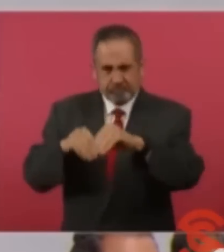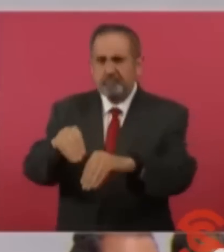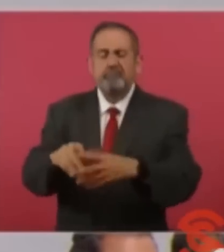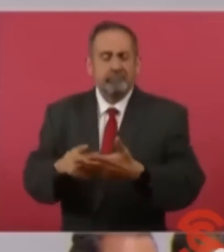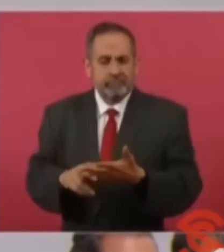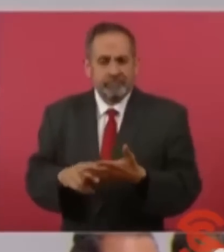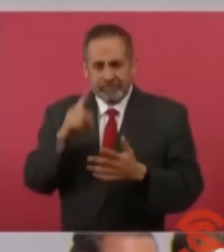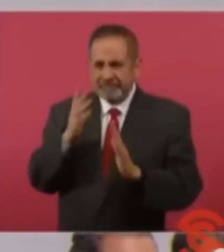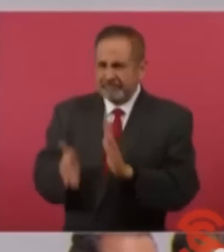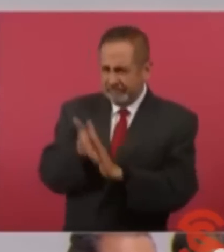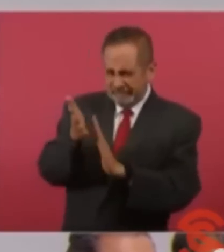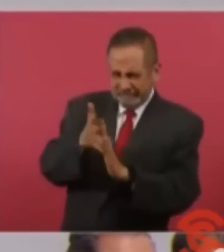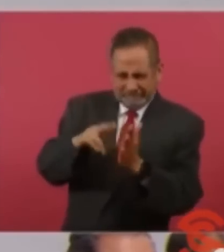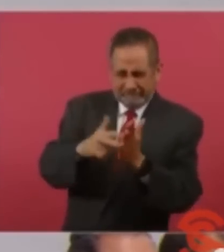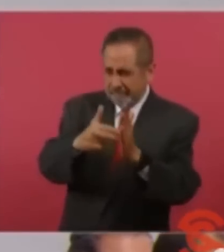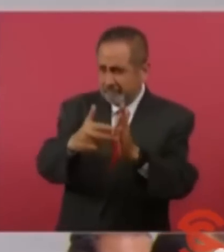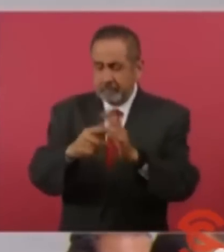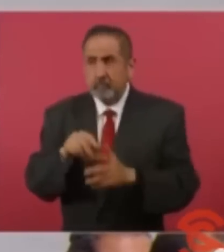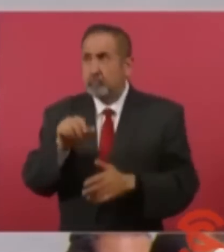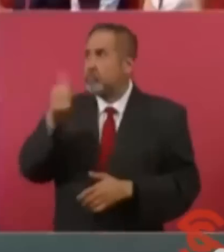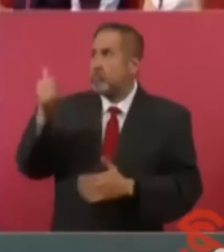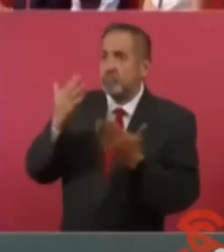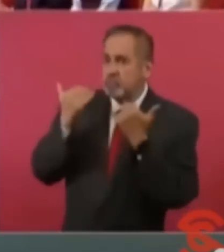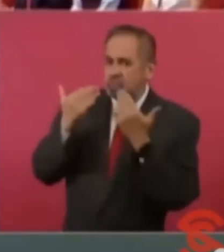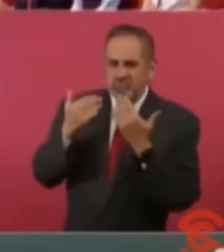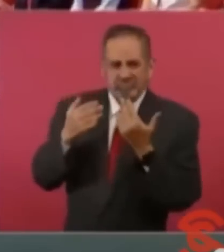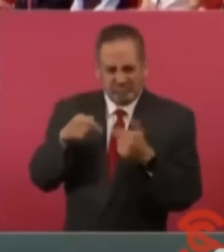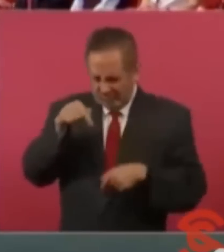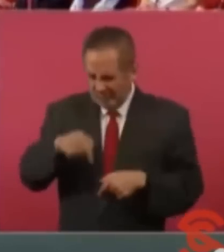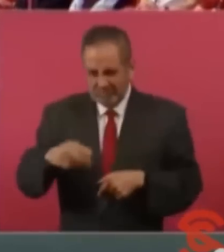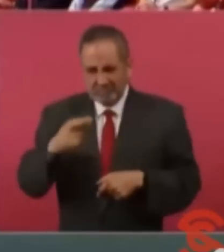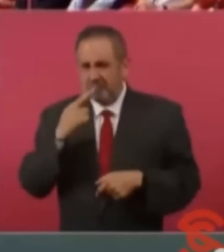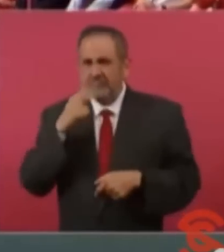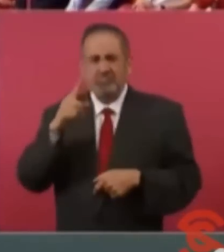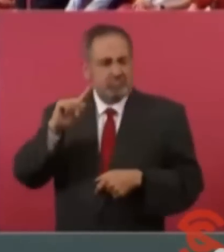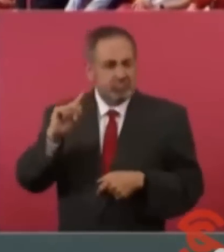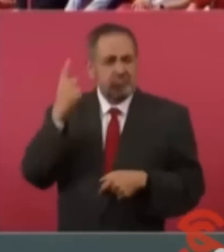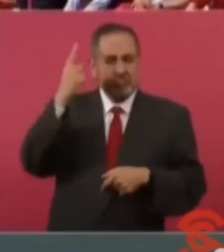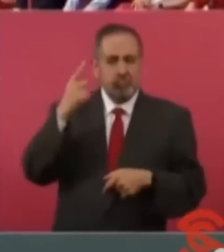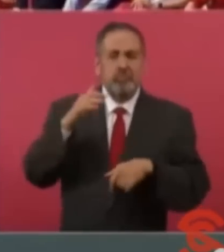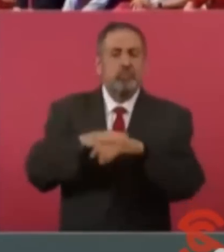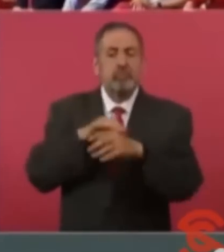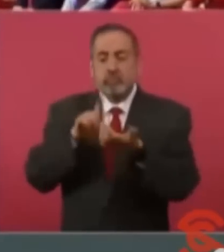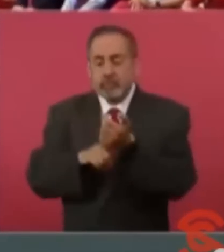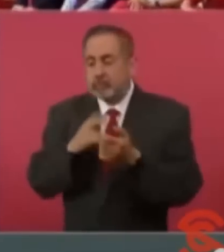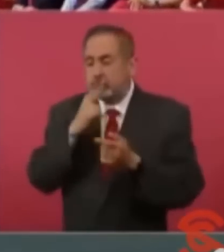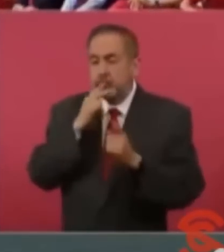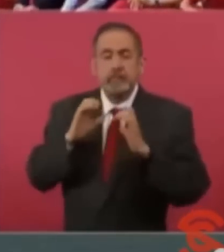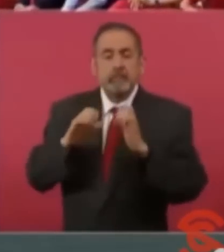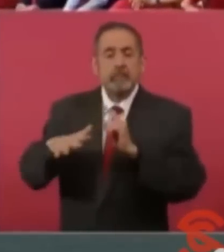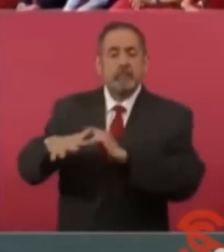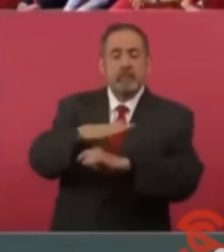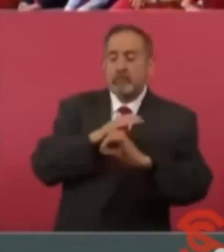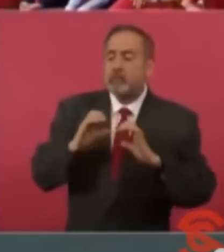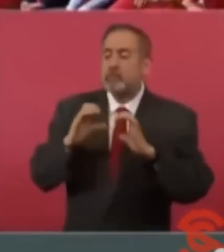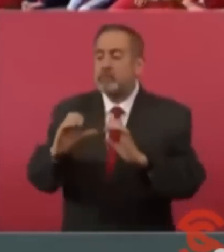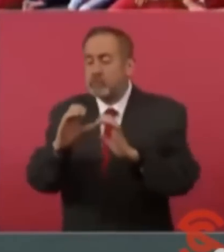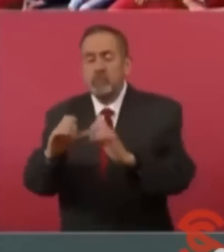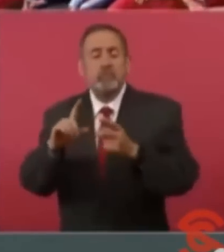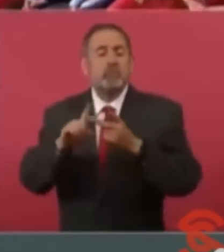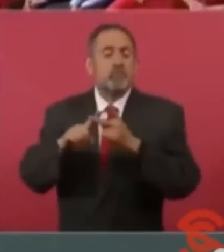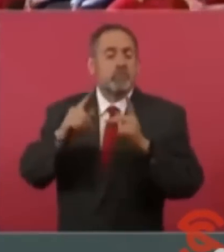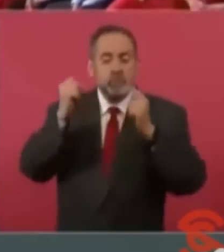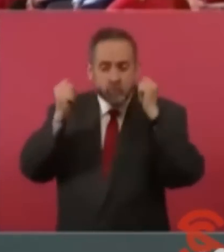lo constructivo, sino también por su dimensión ecológica, turística